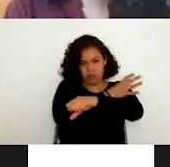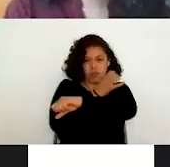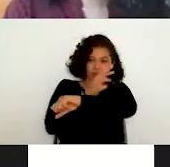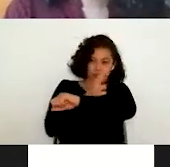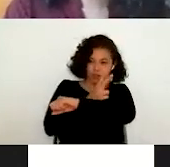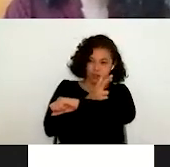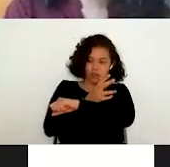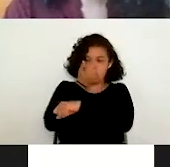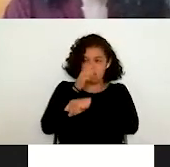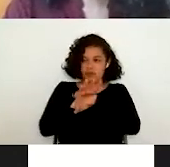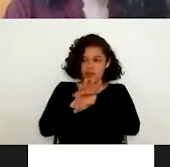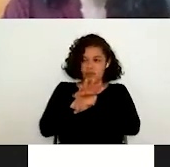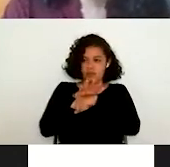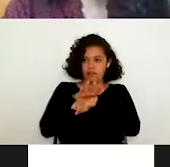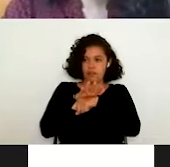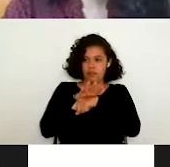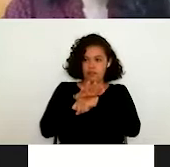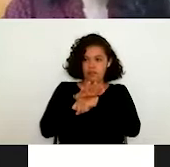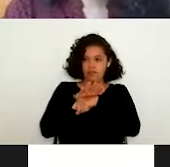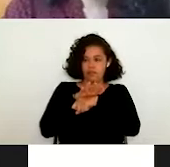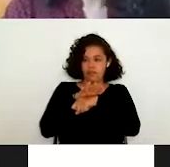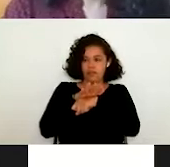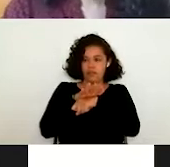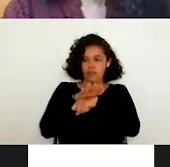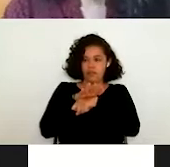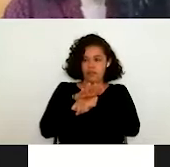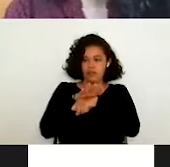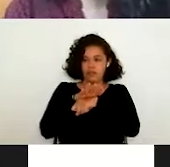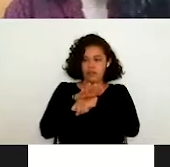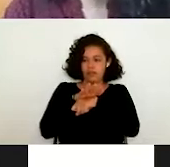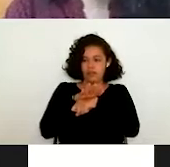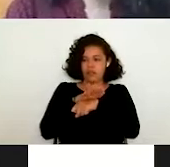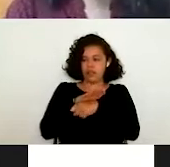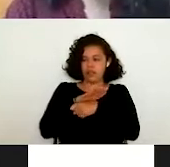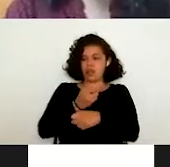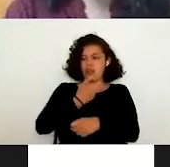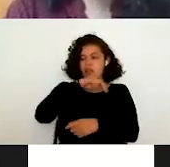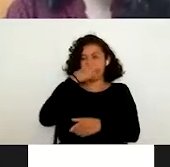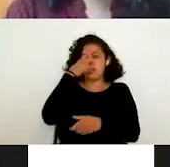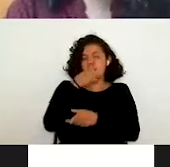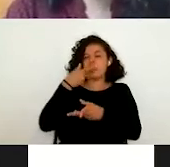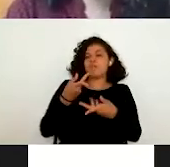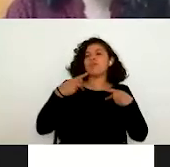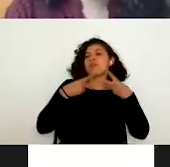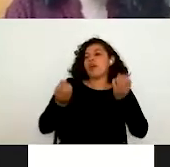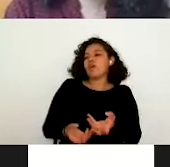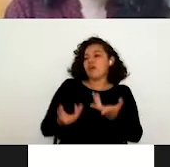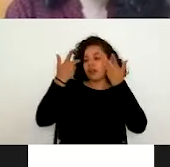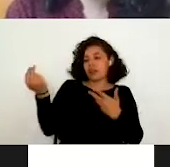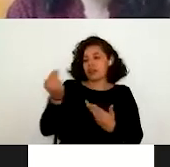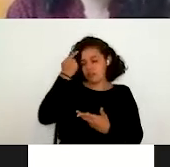de administrarlo. Aquí es donde vamos a precisar cuántas personas necesitamos para llevar a cabo